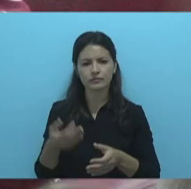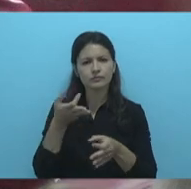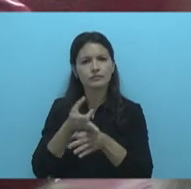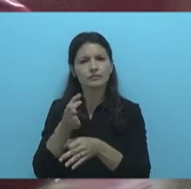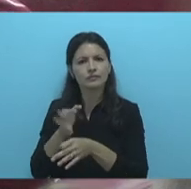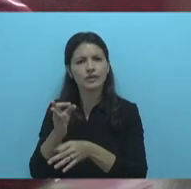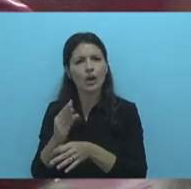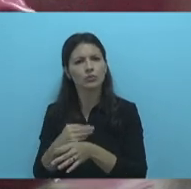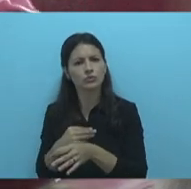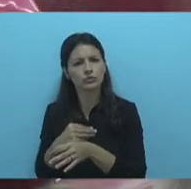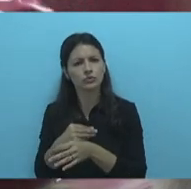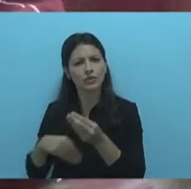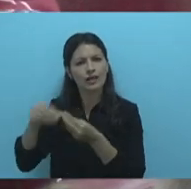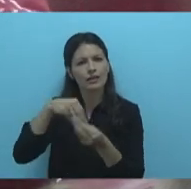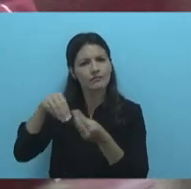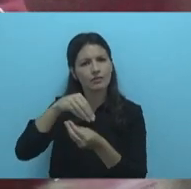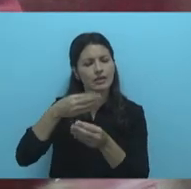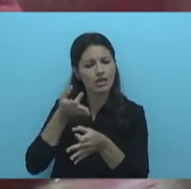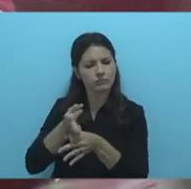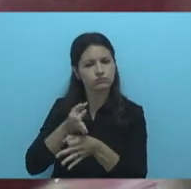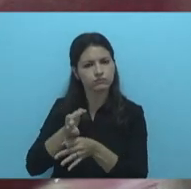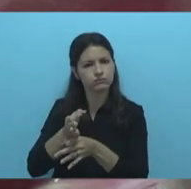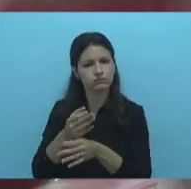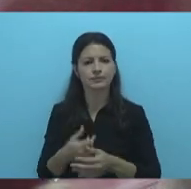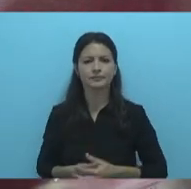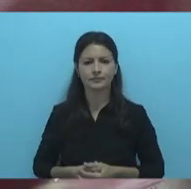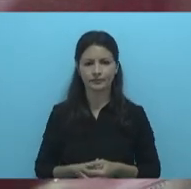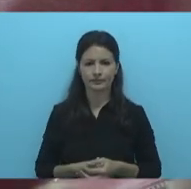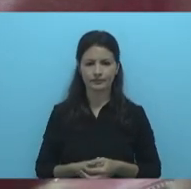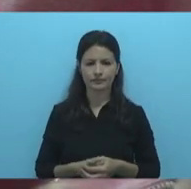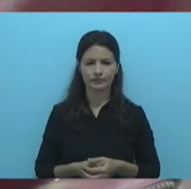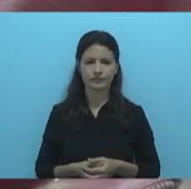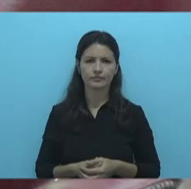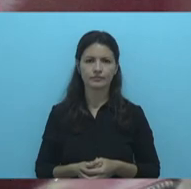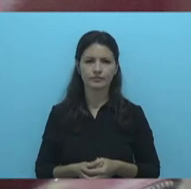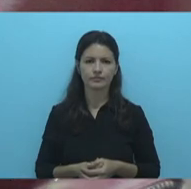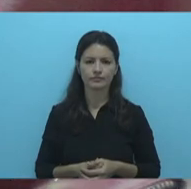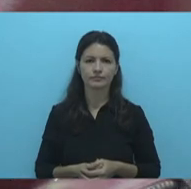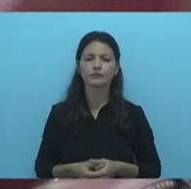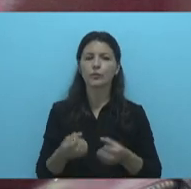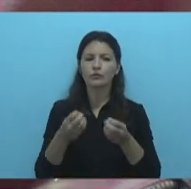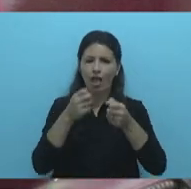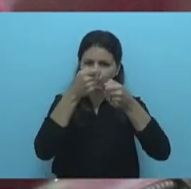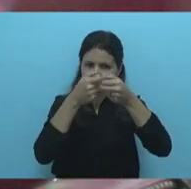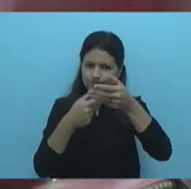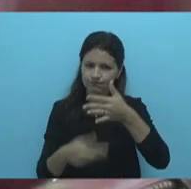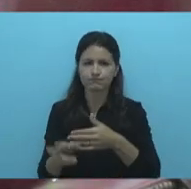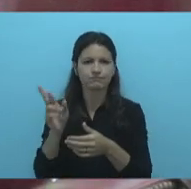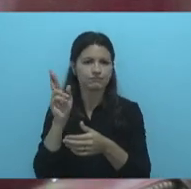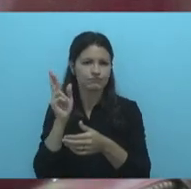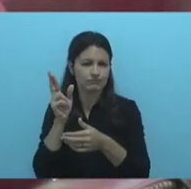Capacitación no. Emocional de la familia. Sí, número 81. 81. Bien, a consideración el pedido de